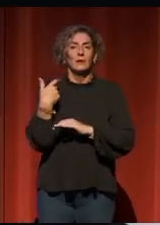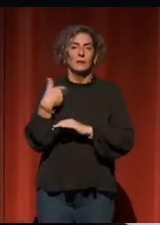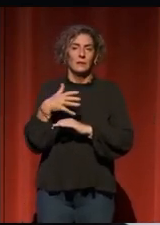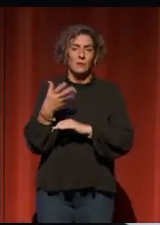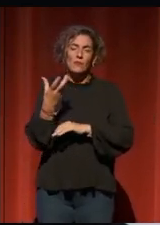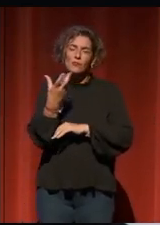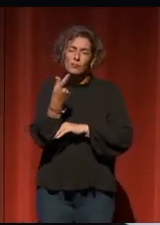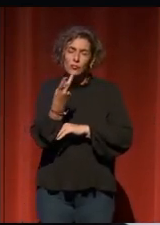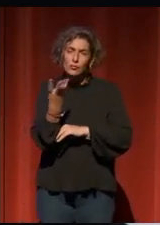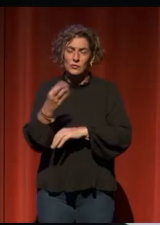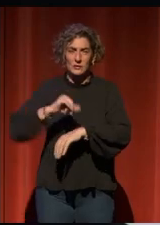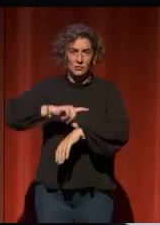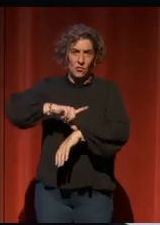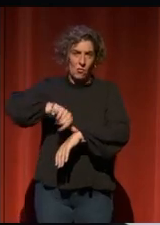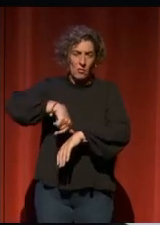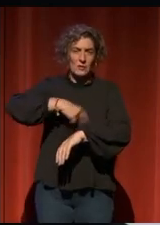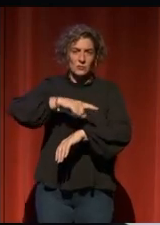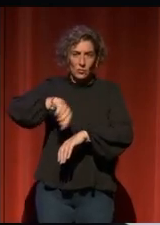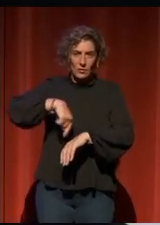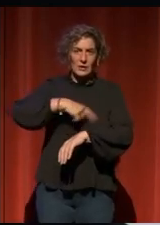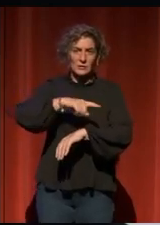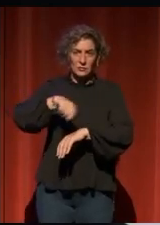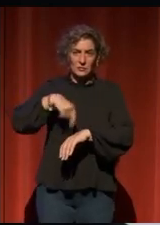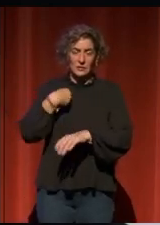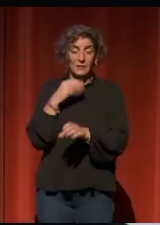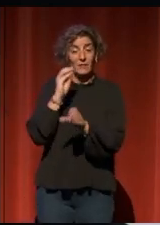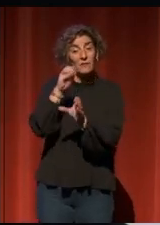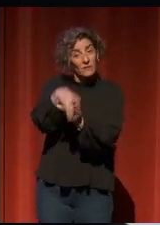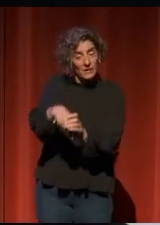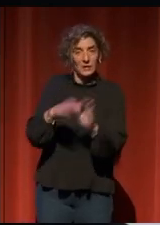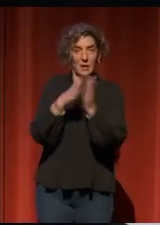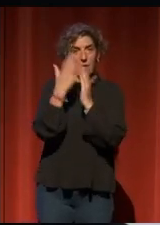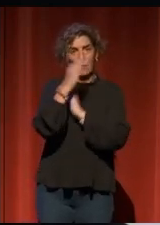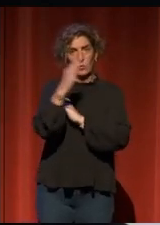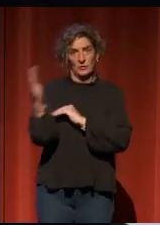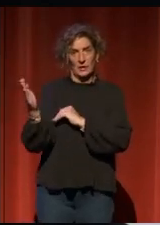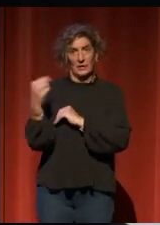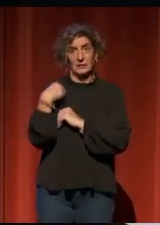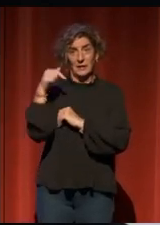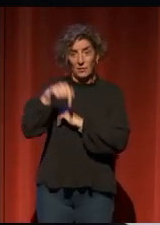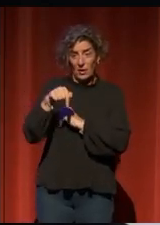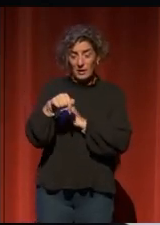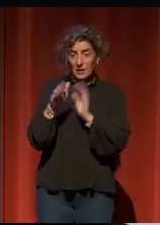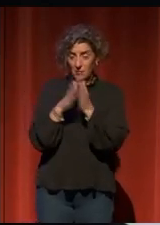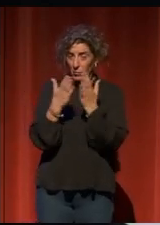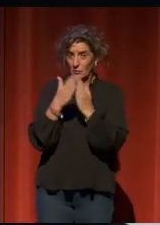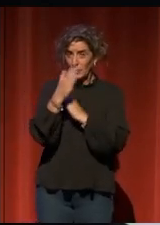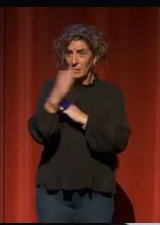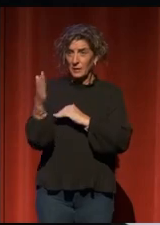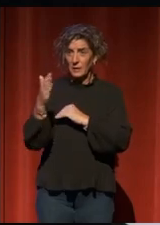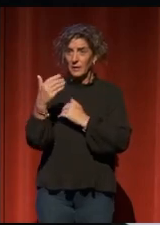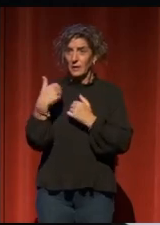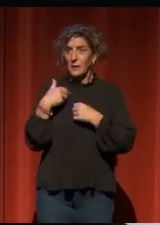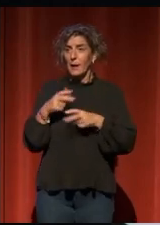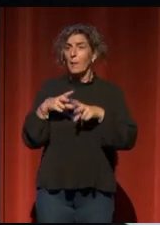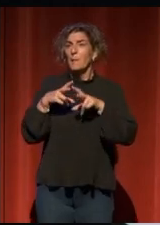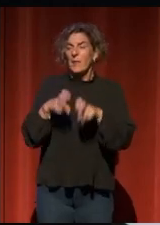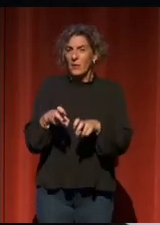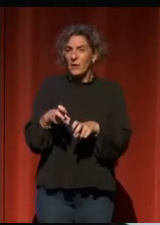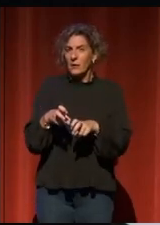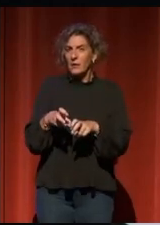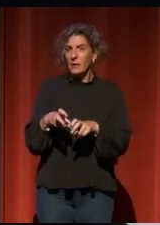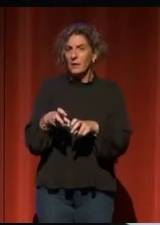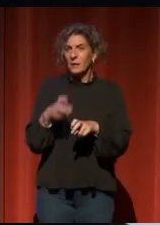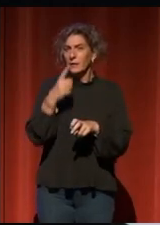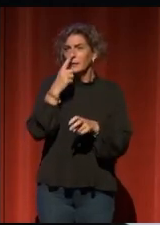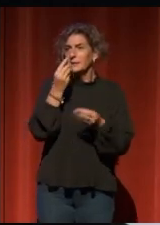horas pasadas en las bibliotecas. En ellas, ya de muy joven, empecé a intuir lo que